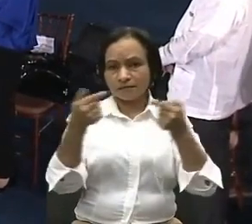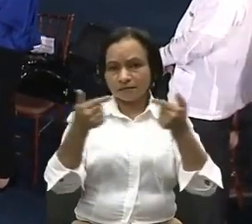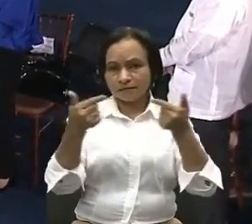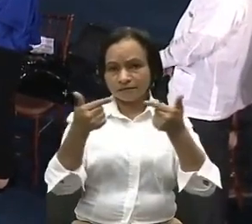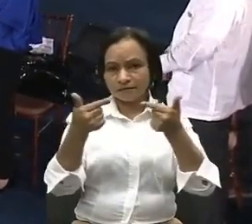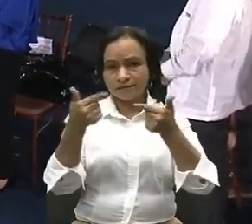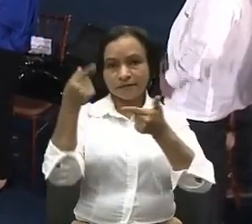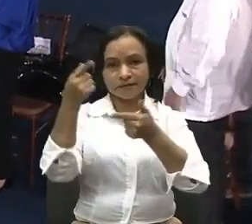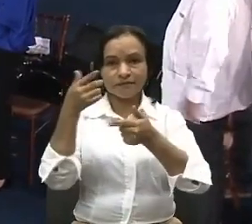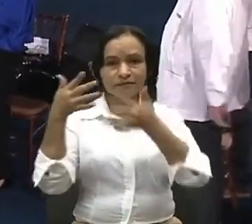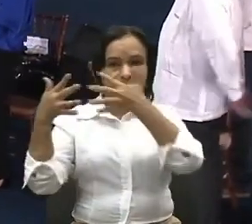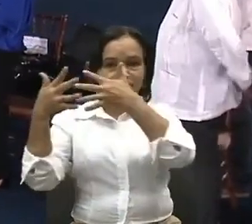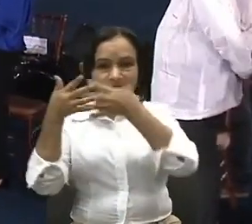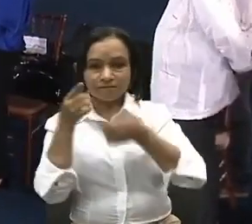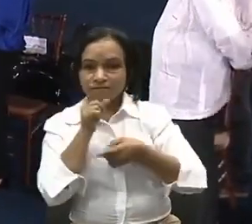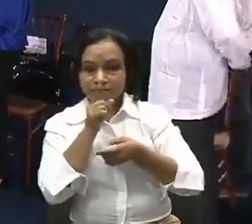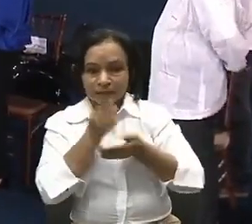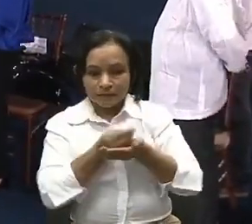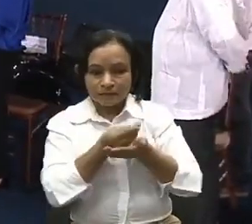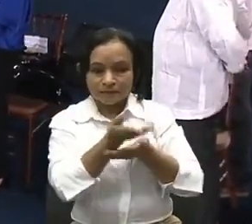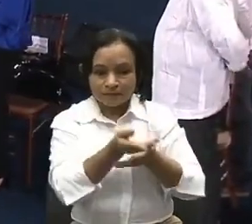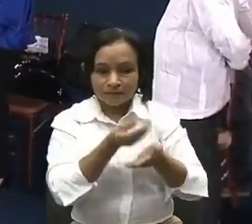financiada por el gobierno Yankee,